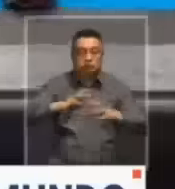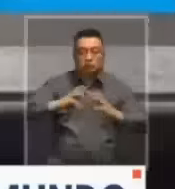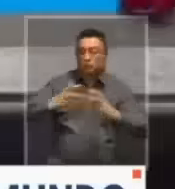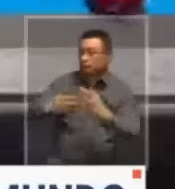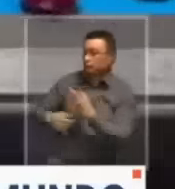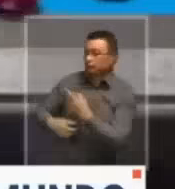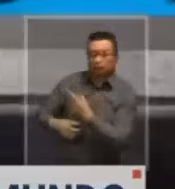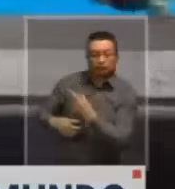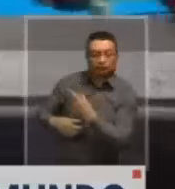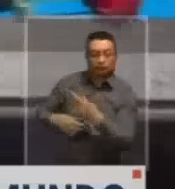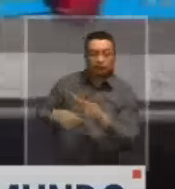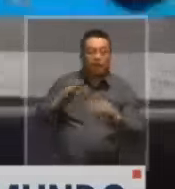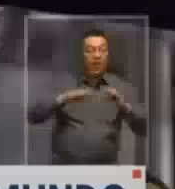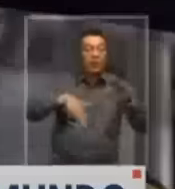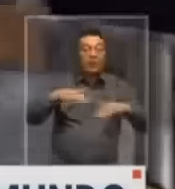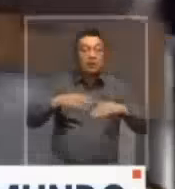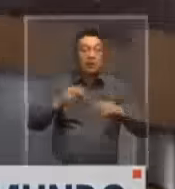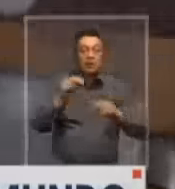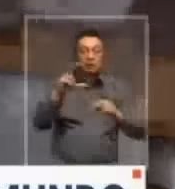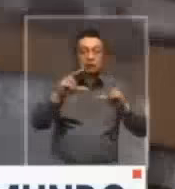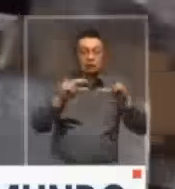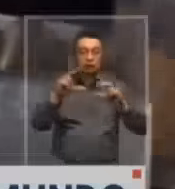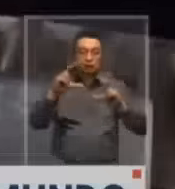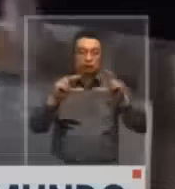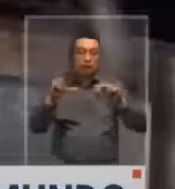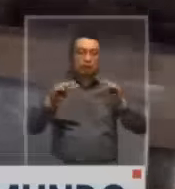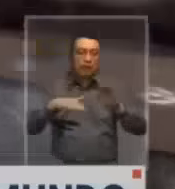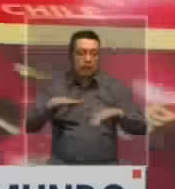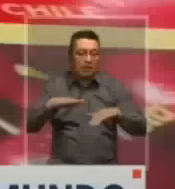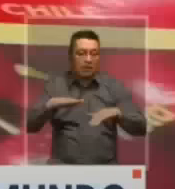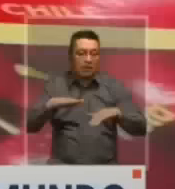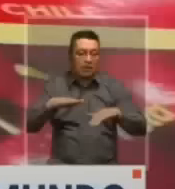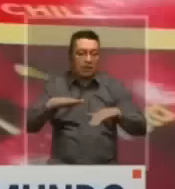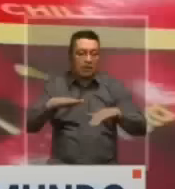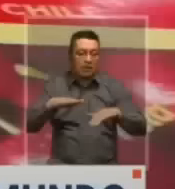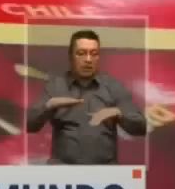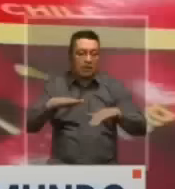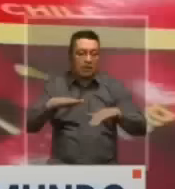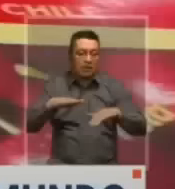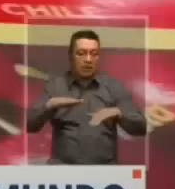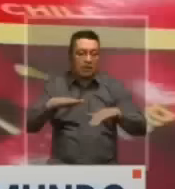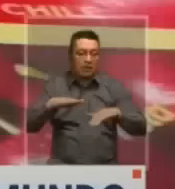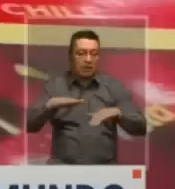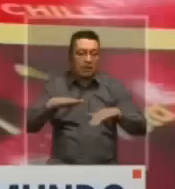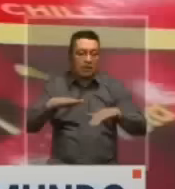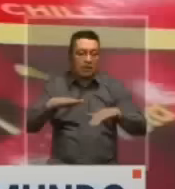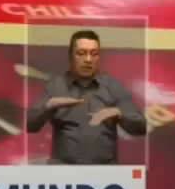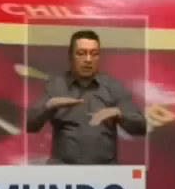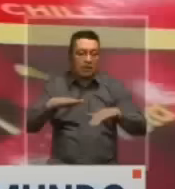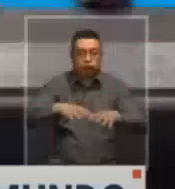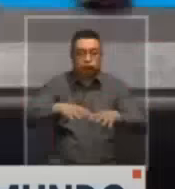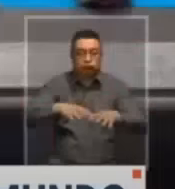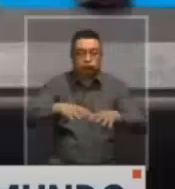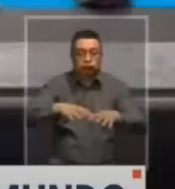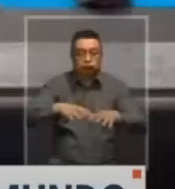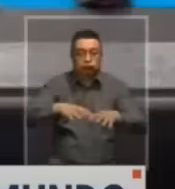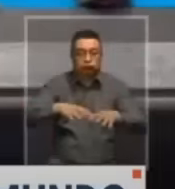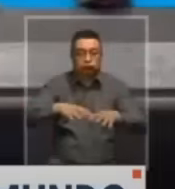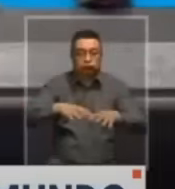calibre. Un proceso. Ahora el factor que sigue es la temperatura. Un proceso así es cuando eligen la